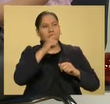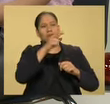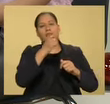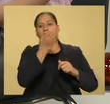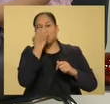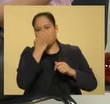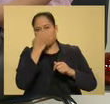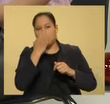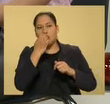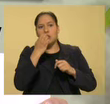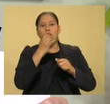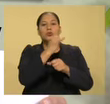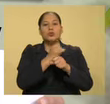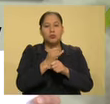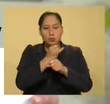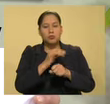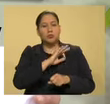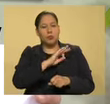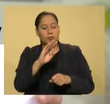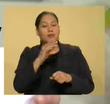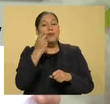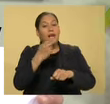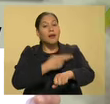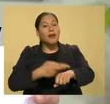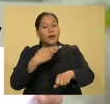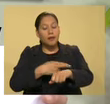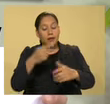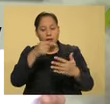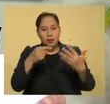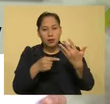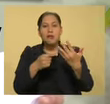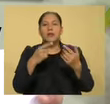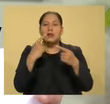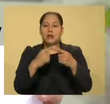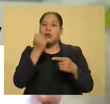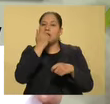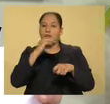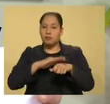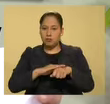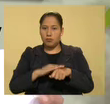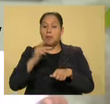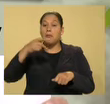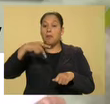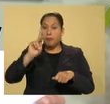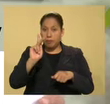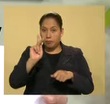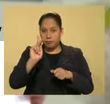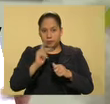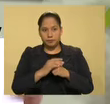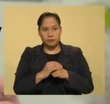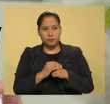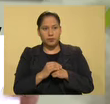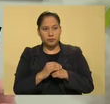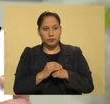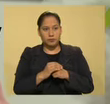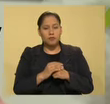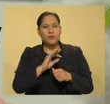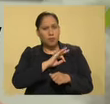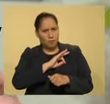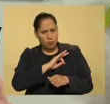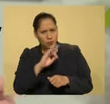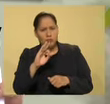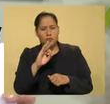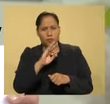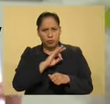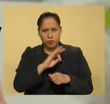escolares, supervisión, y estos son procedimientos meramente administrativos. Sin embargo, lo puedes hacer,